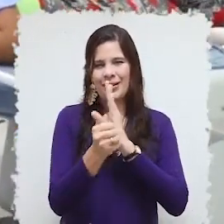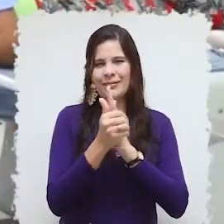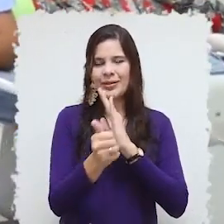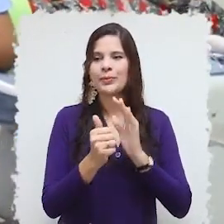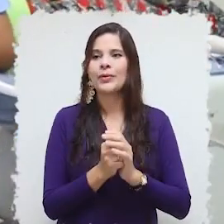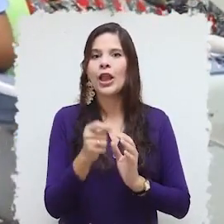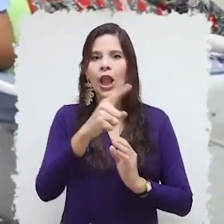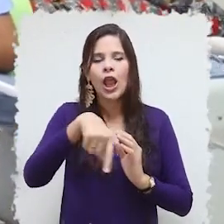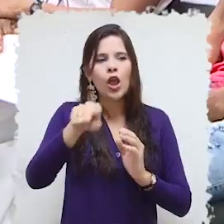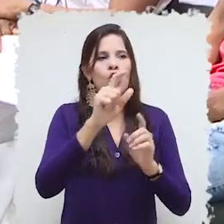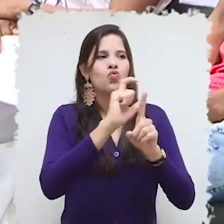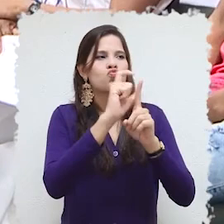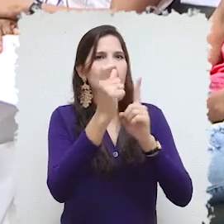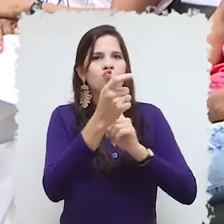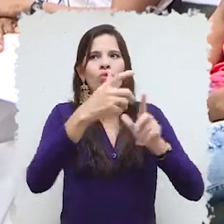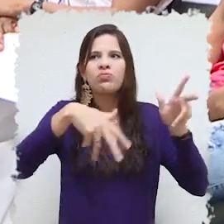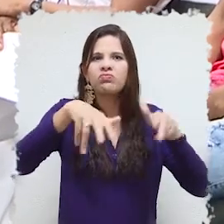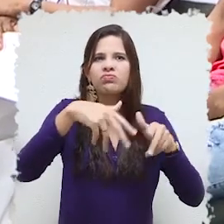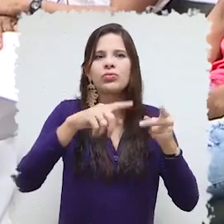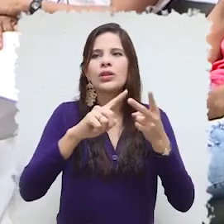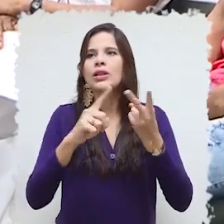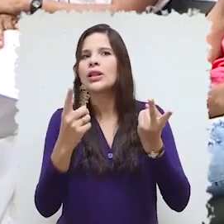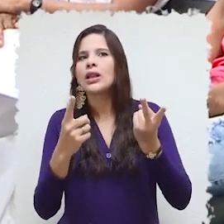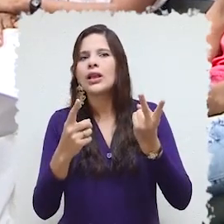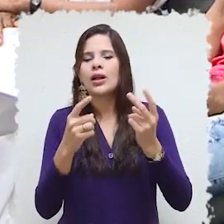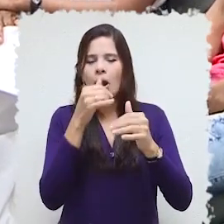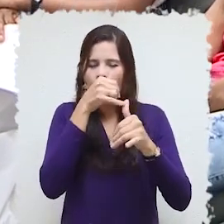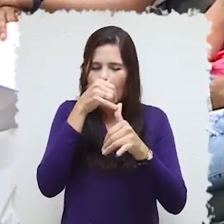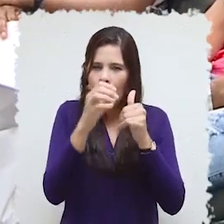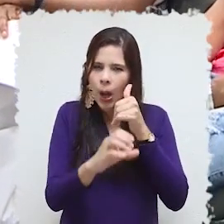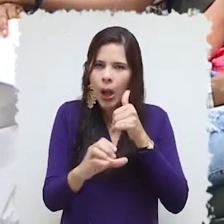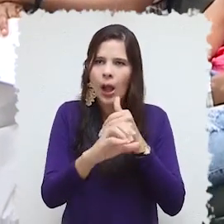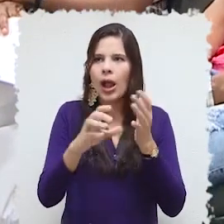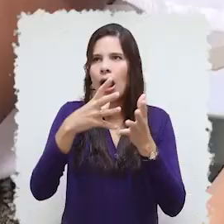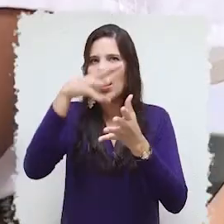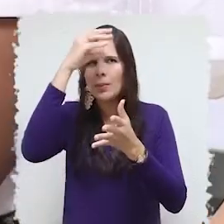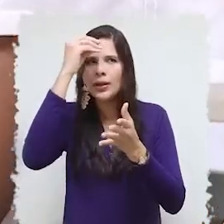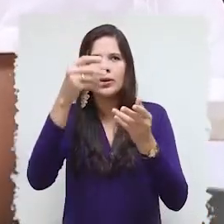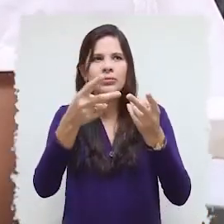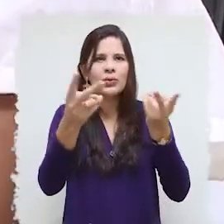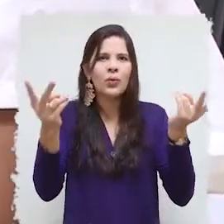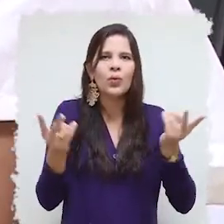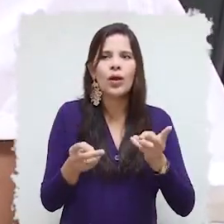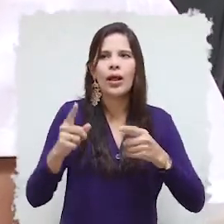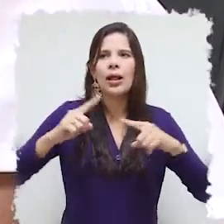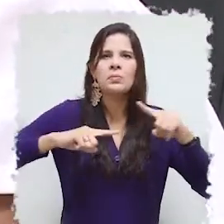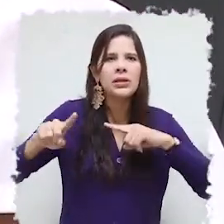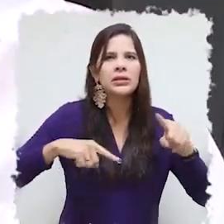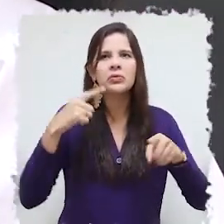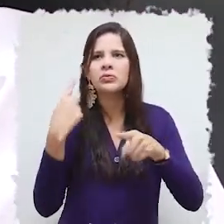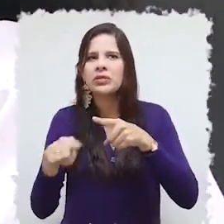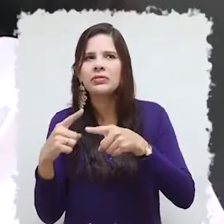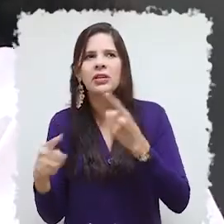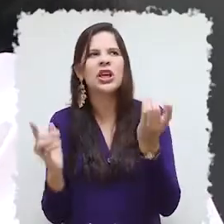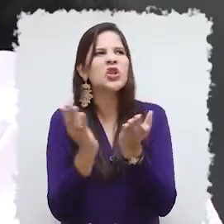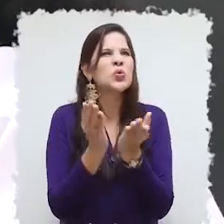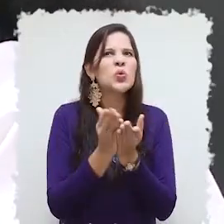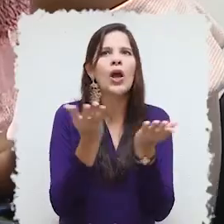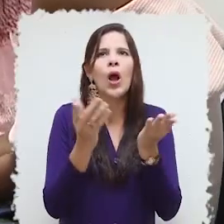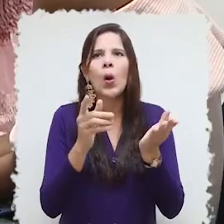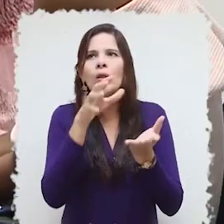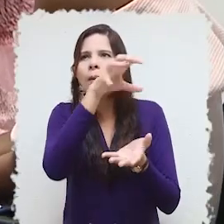áreas culturales, laboratorios, aulas de aprendizaje y dependencias administrativas donde reposan las direcciones de los